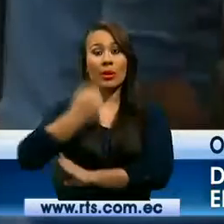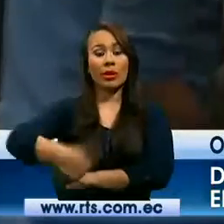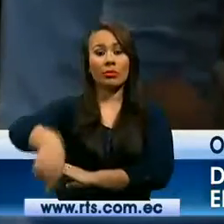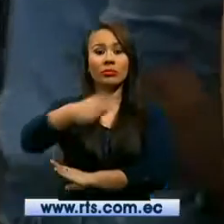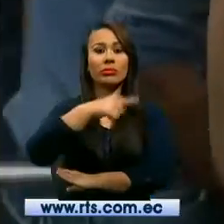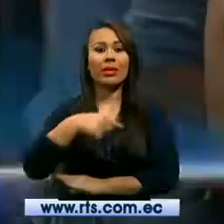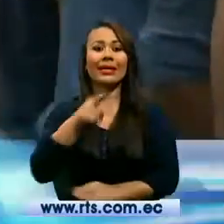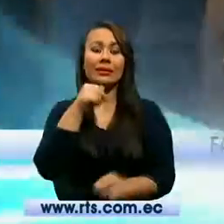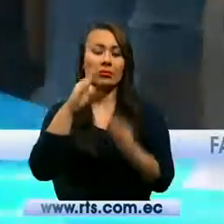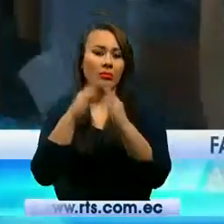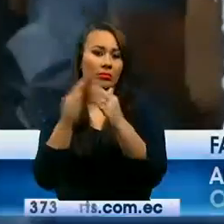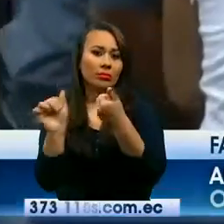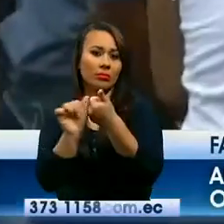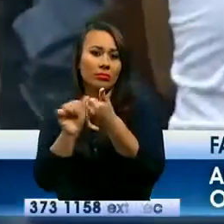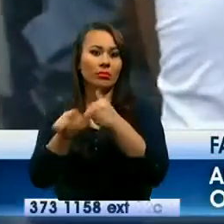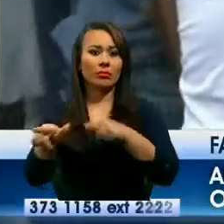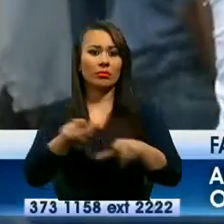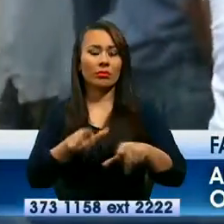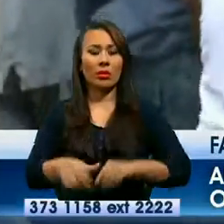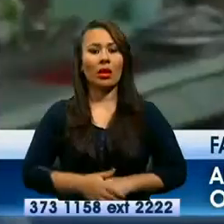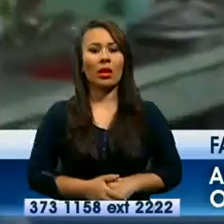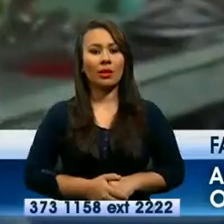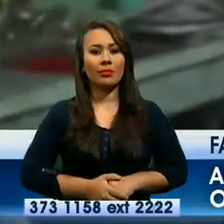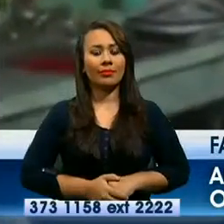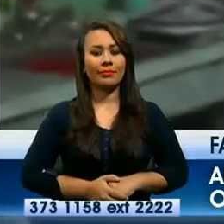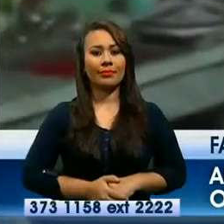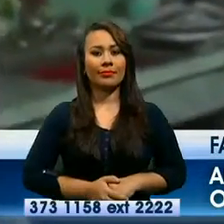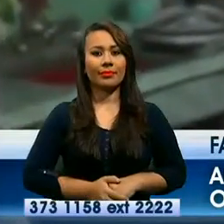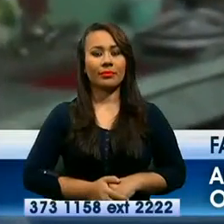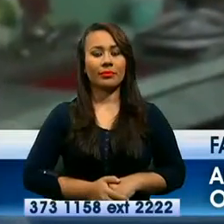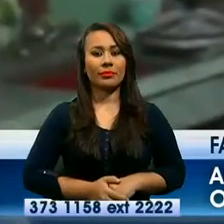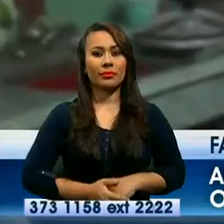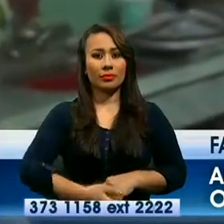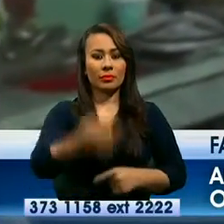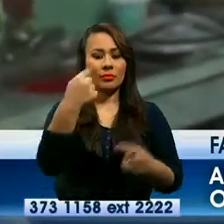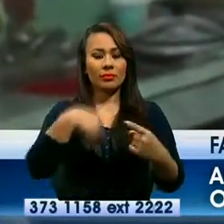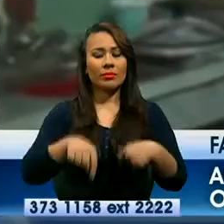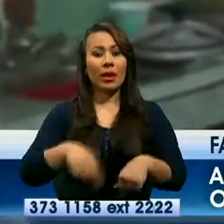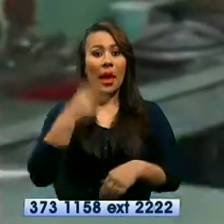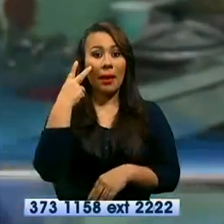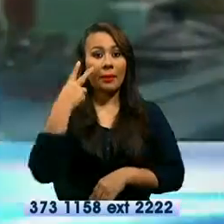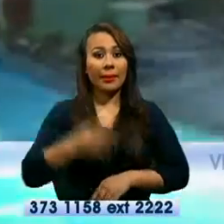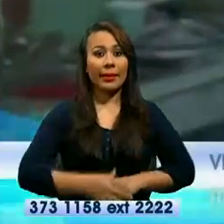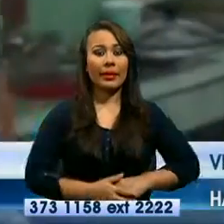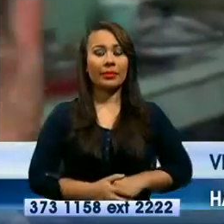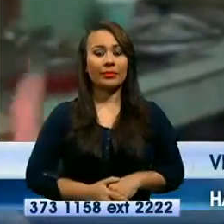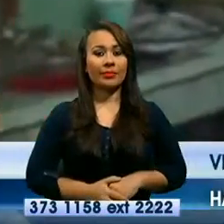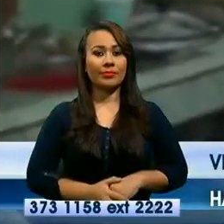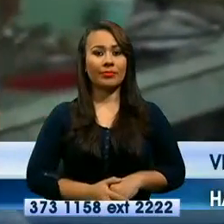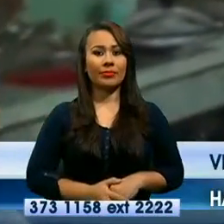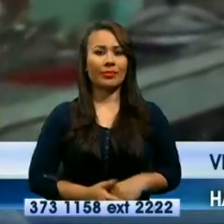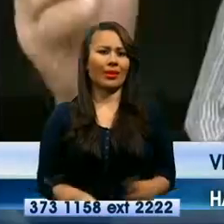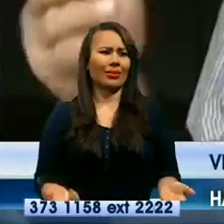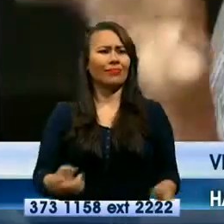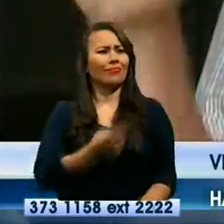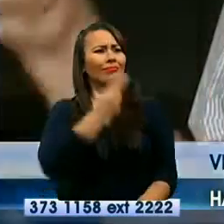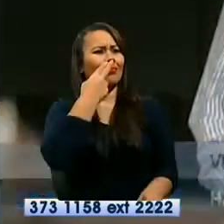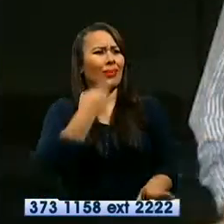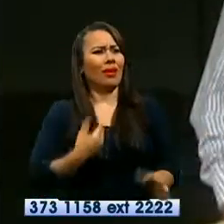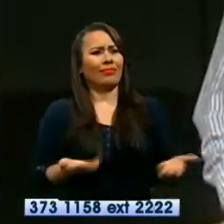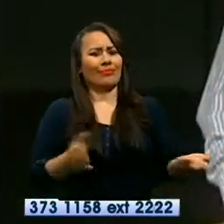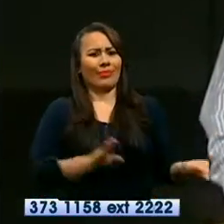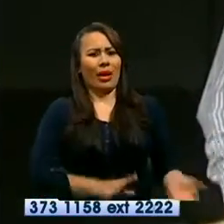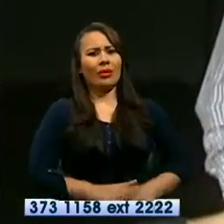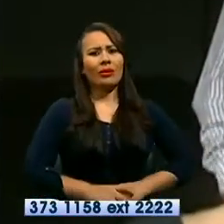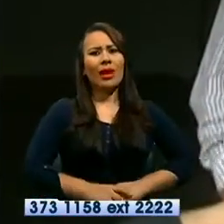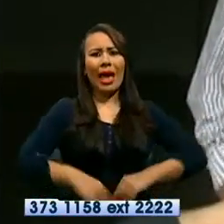y vecinos del lugar. Tiene que haber a alguien, porque así nomás del aire no va a morir uno. Y era muy